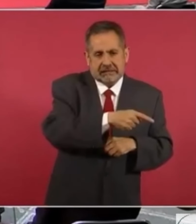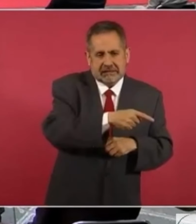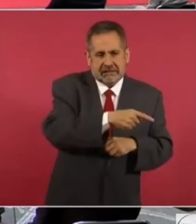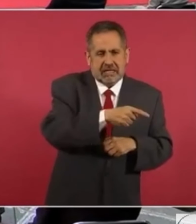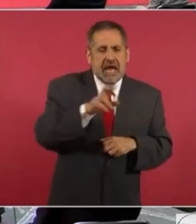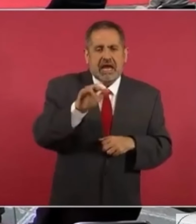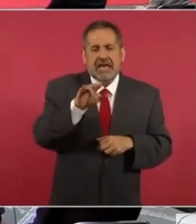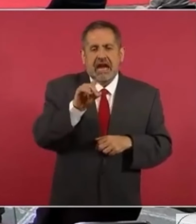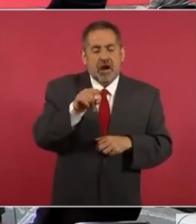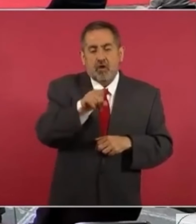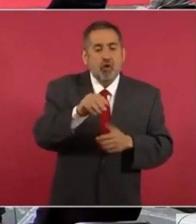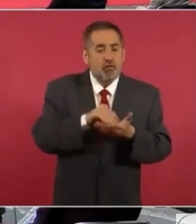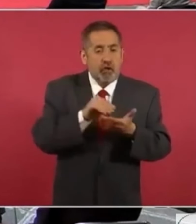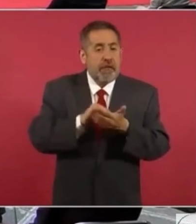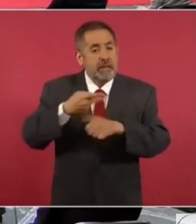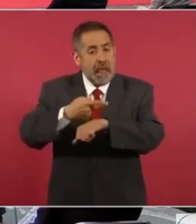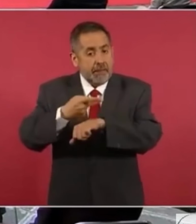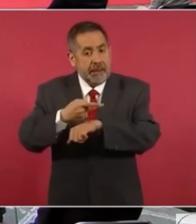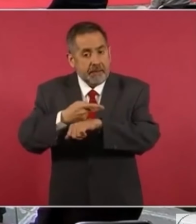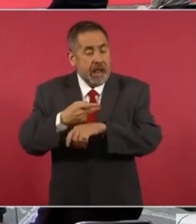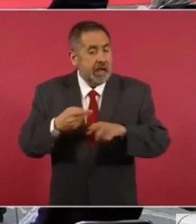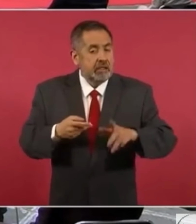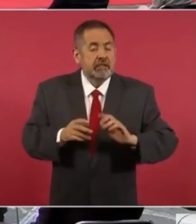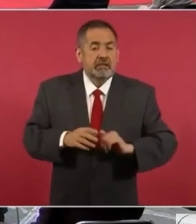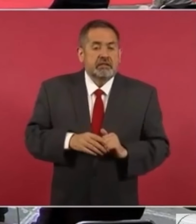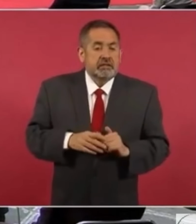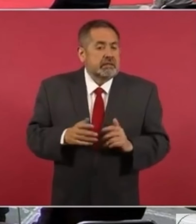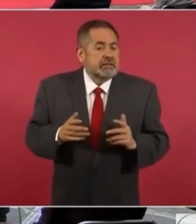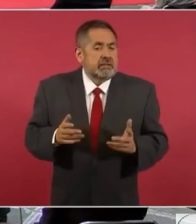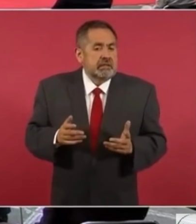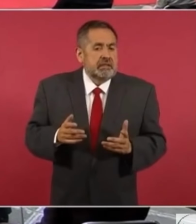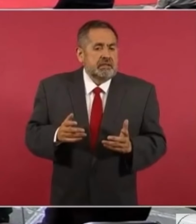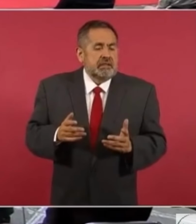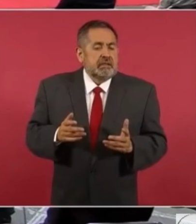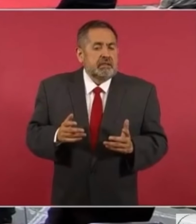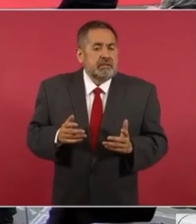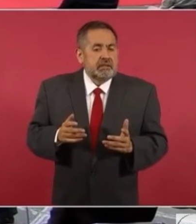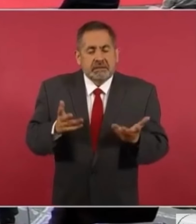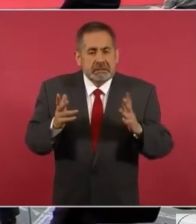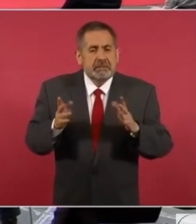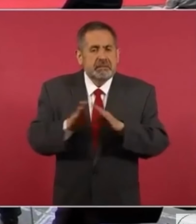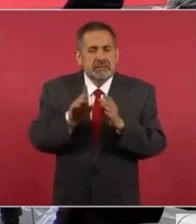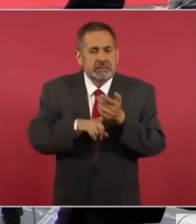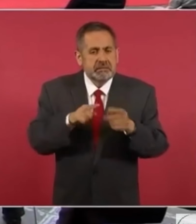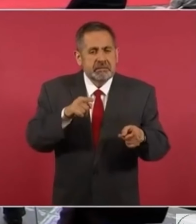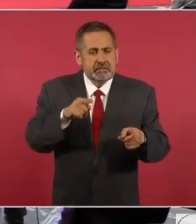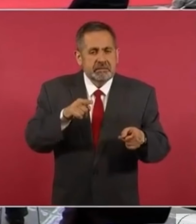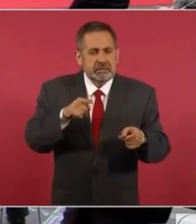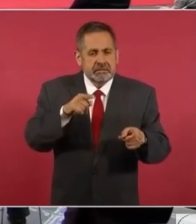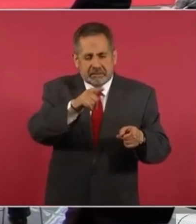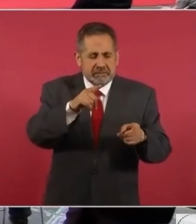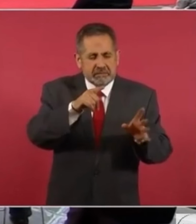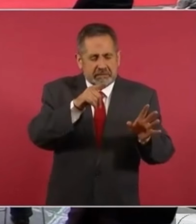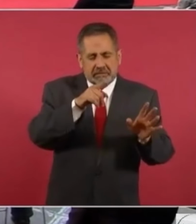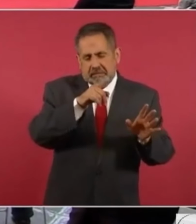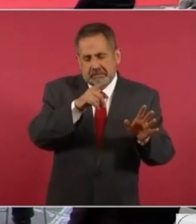1893, Ricardo todavía está en la prepa. Entonces, en fin, en ese mundo